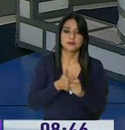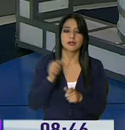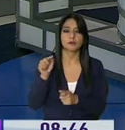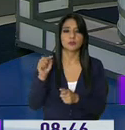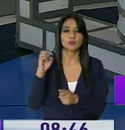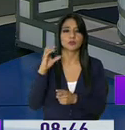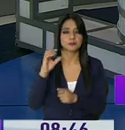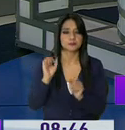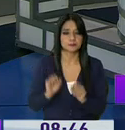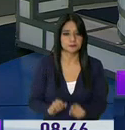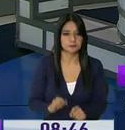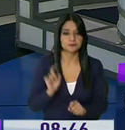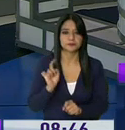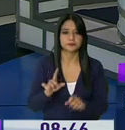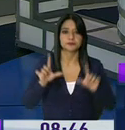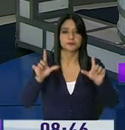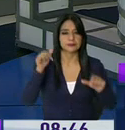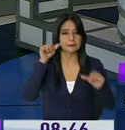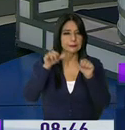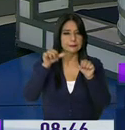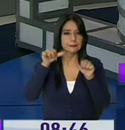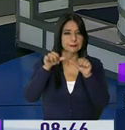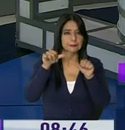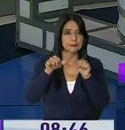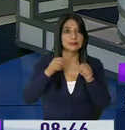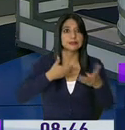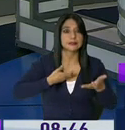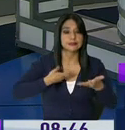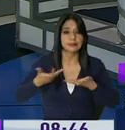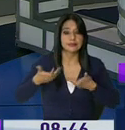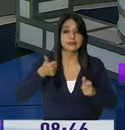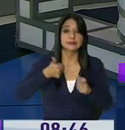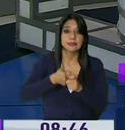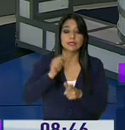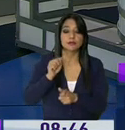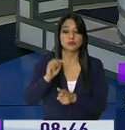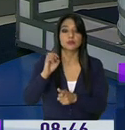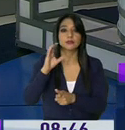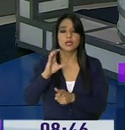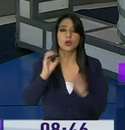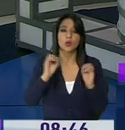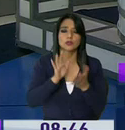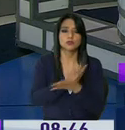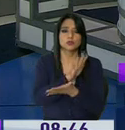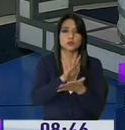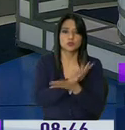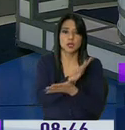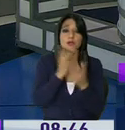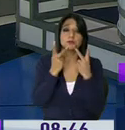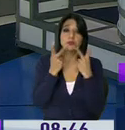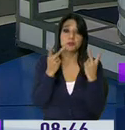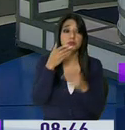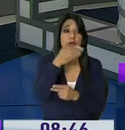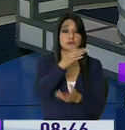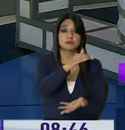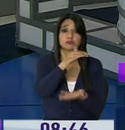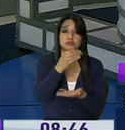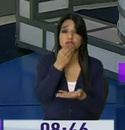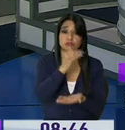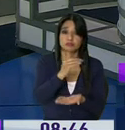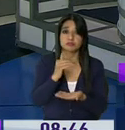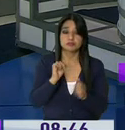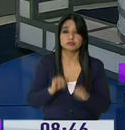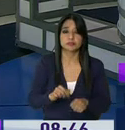tiendacerca.es. Eso es. Grábese. Tiendacerca.es o como se ha dicho, a través de las escuelas fiscales, usted puede ir, o las tiendas de su